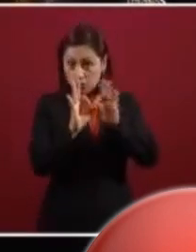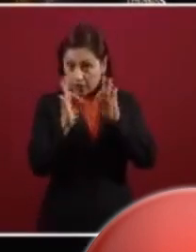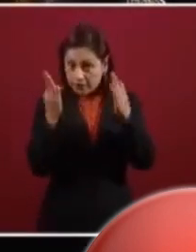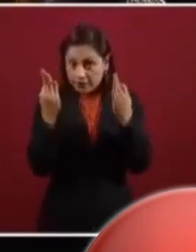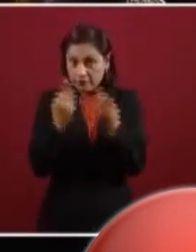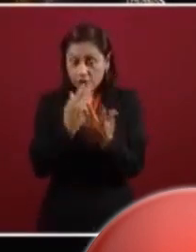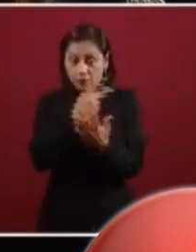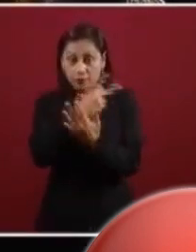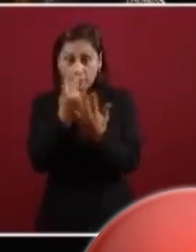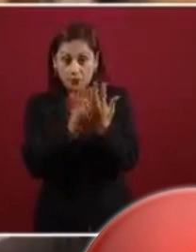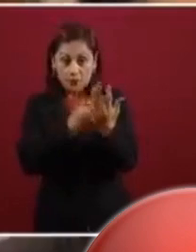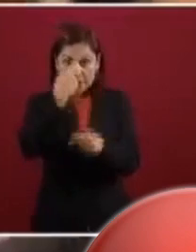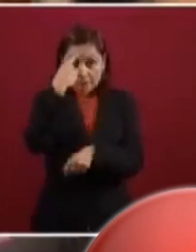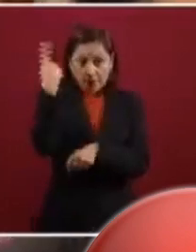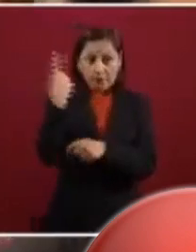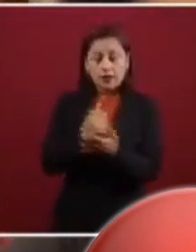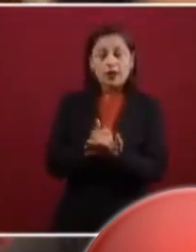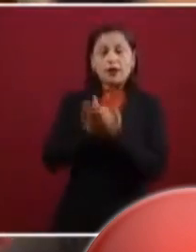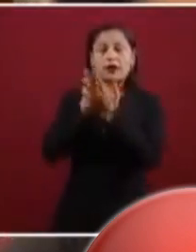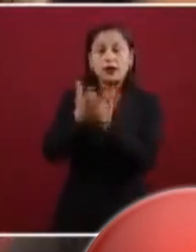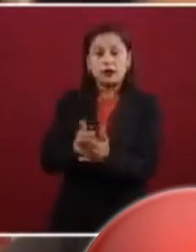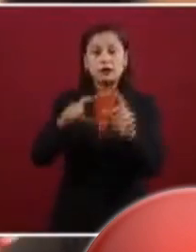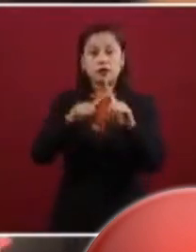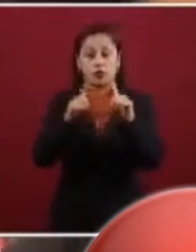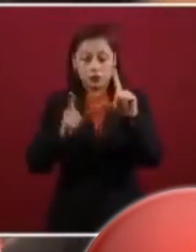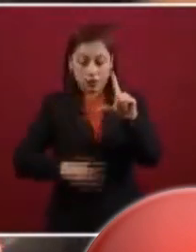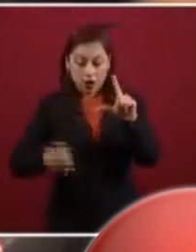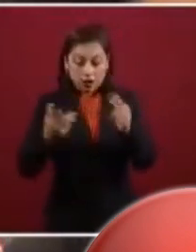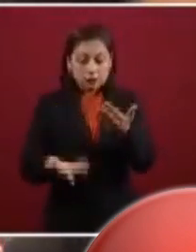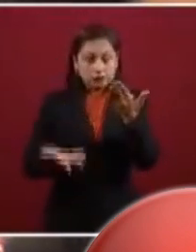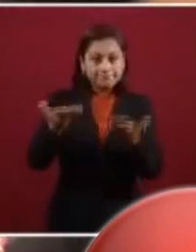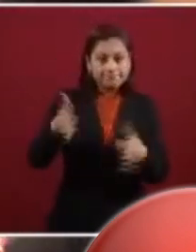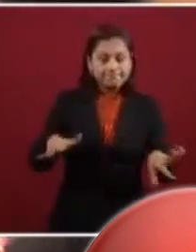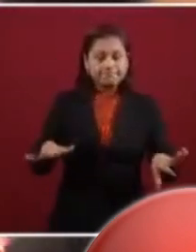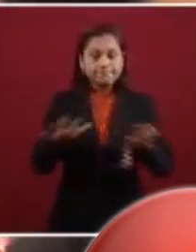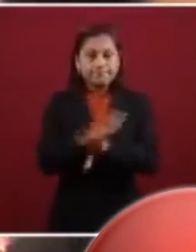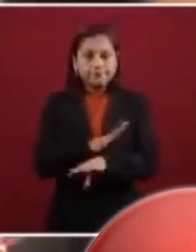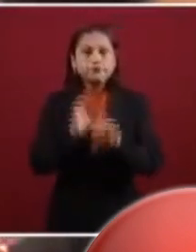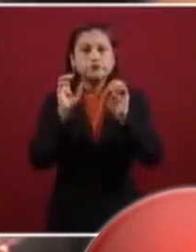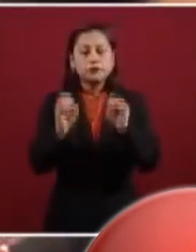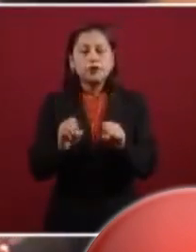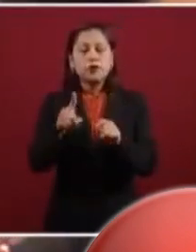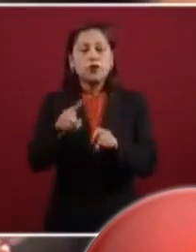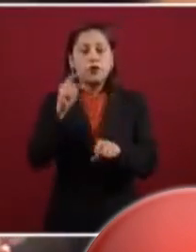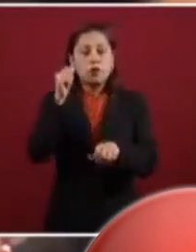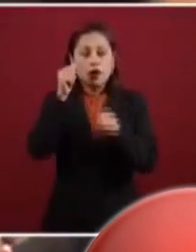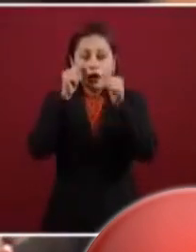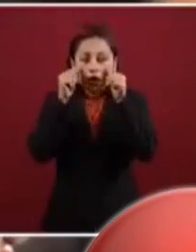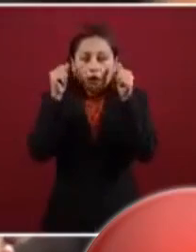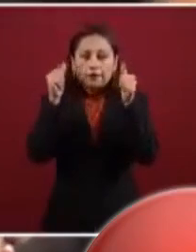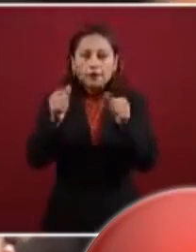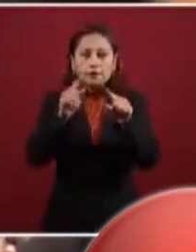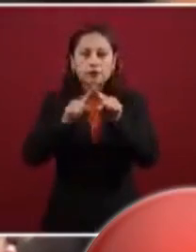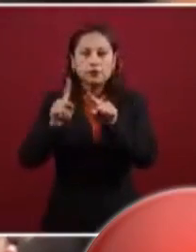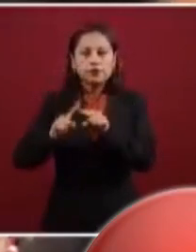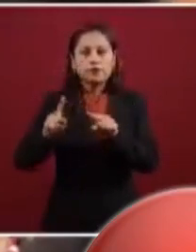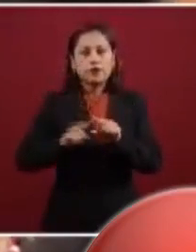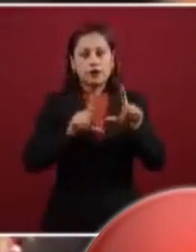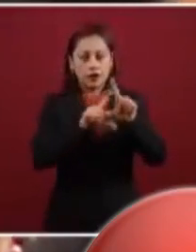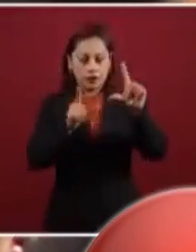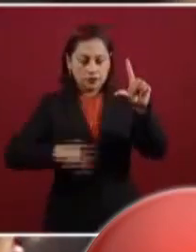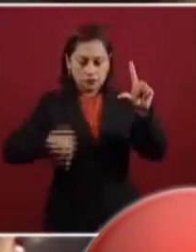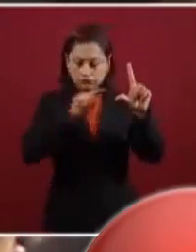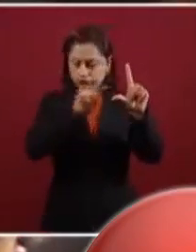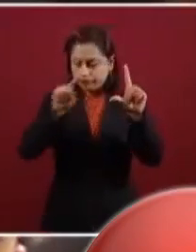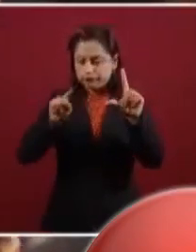costo de ajuste por región, subregión, tomando las ventajas competitivas de cada región y subregión?